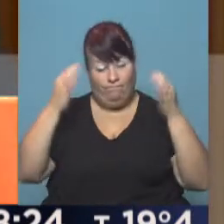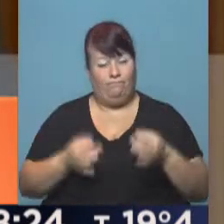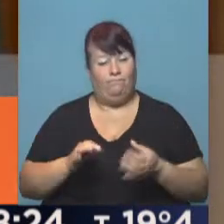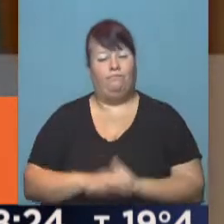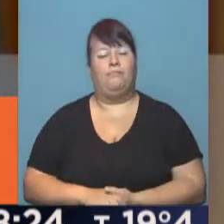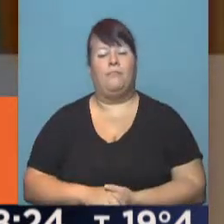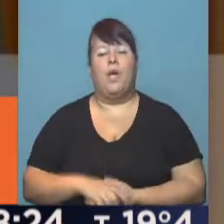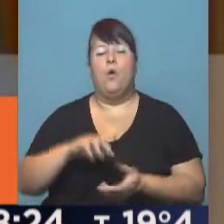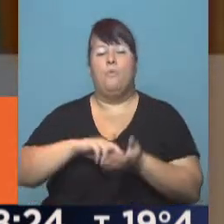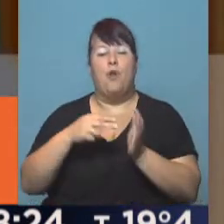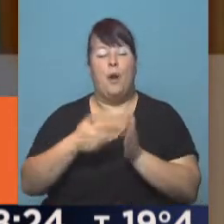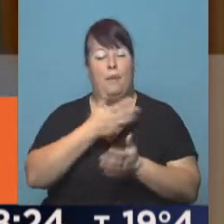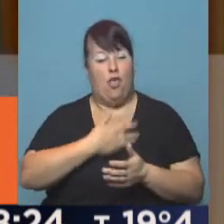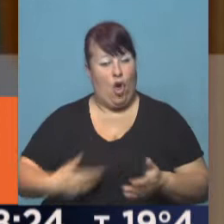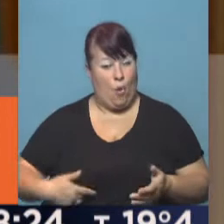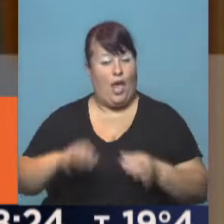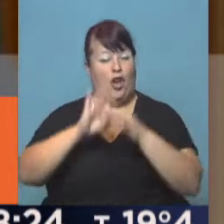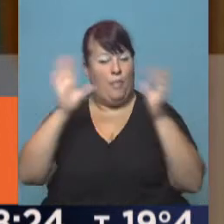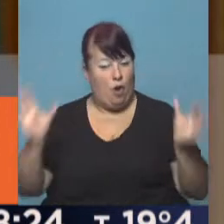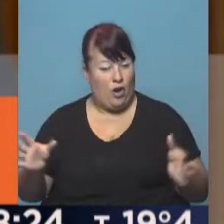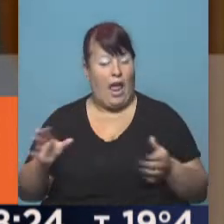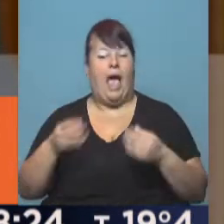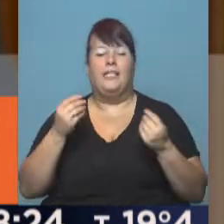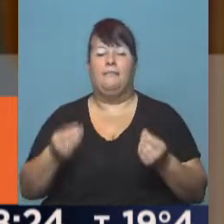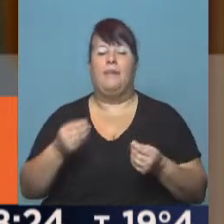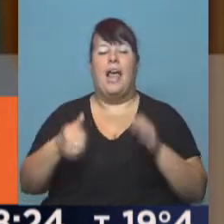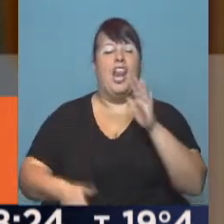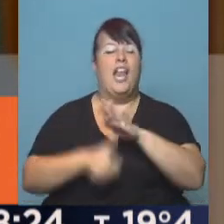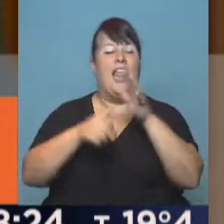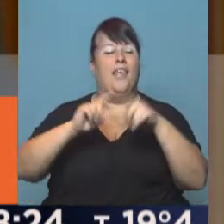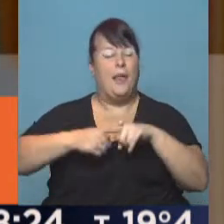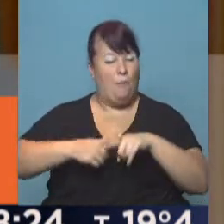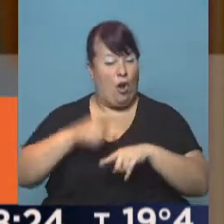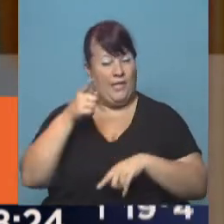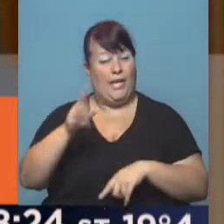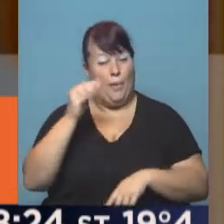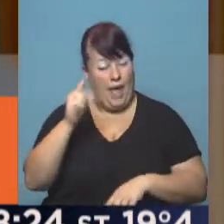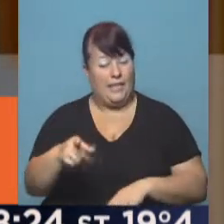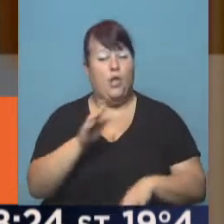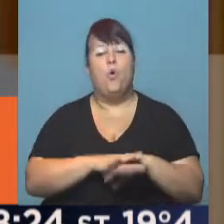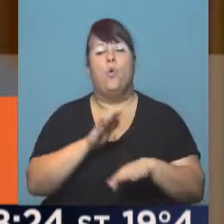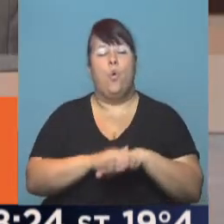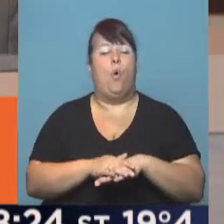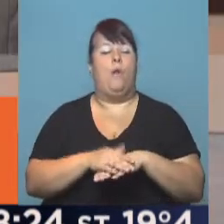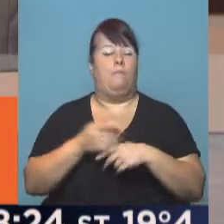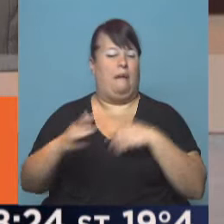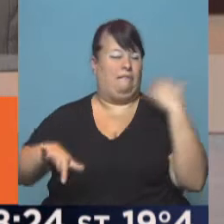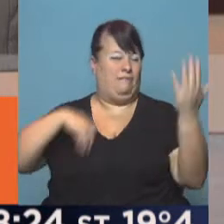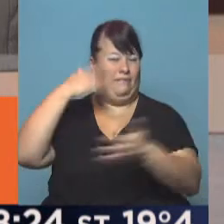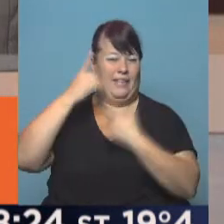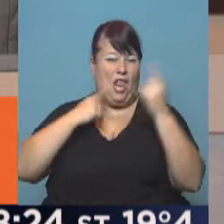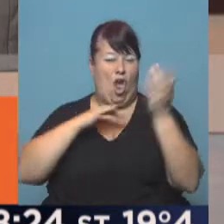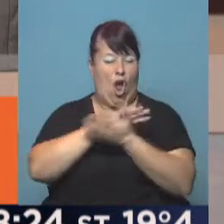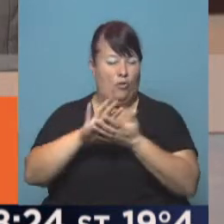efectivamente en una crisis institucional democrática en donde los líderes políticos, en el caso de Brasil, acusados de grandes escándalos de